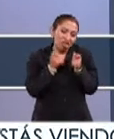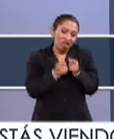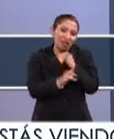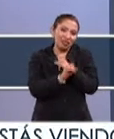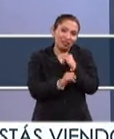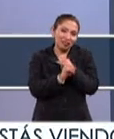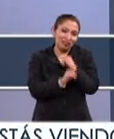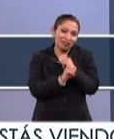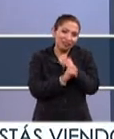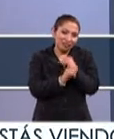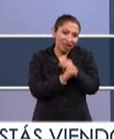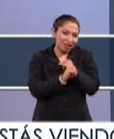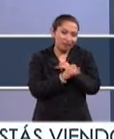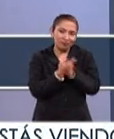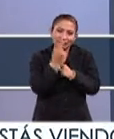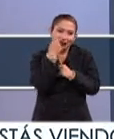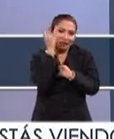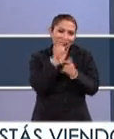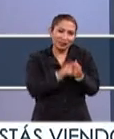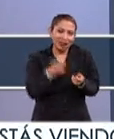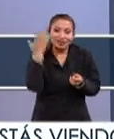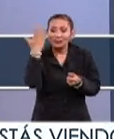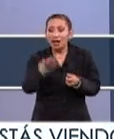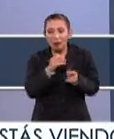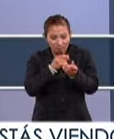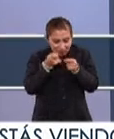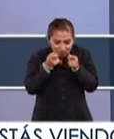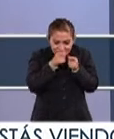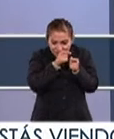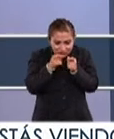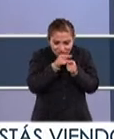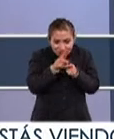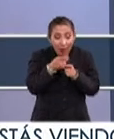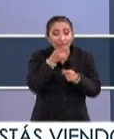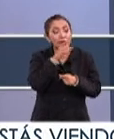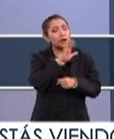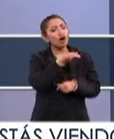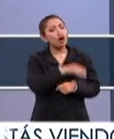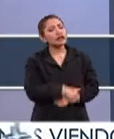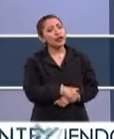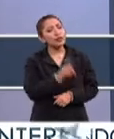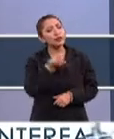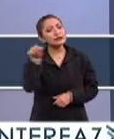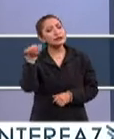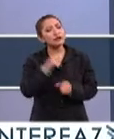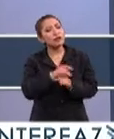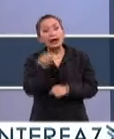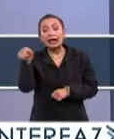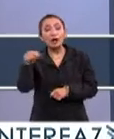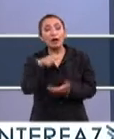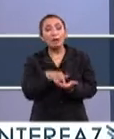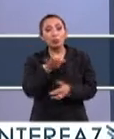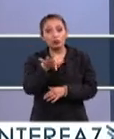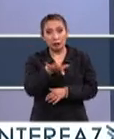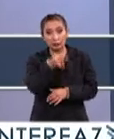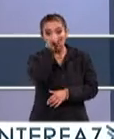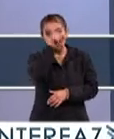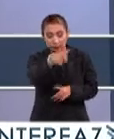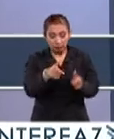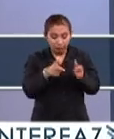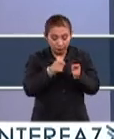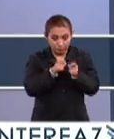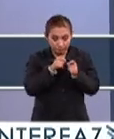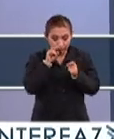al internet, se saben mover. Nada más hay que decirles dónde está la información. Si se meten